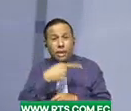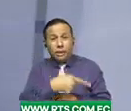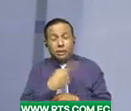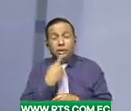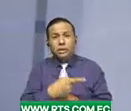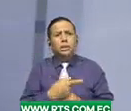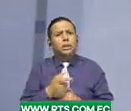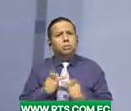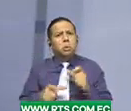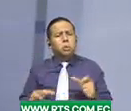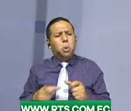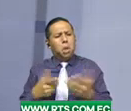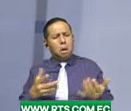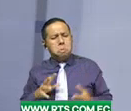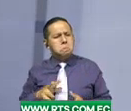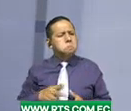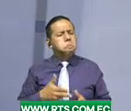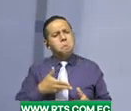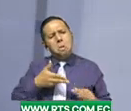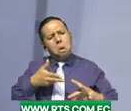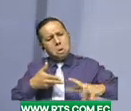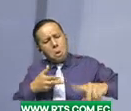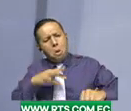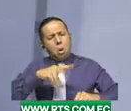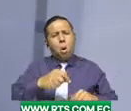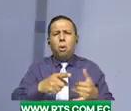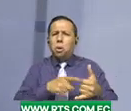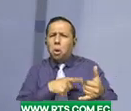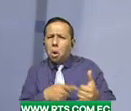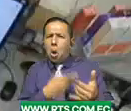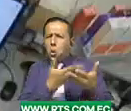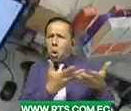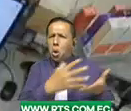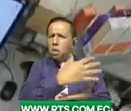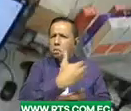llevarse dinero, celulares y productos de este negocio.